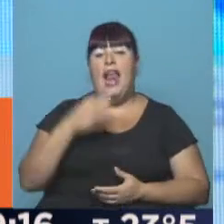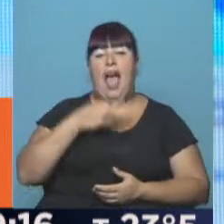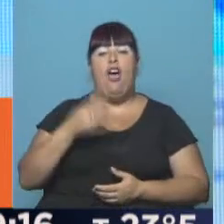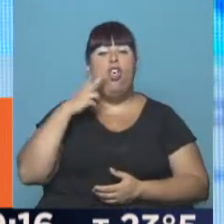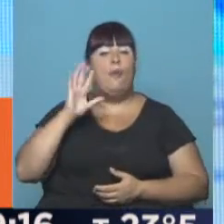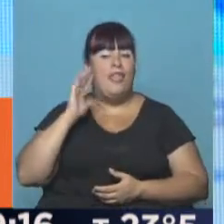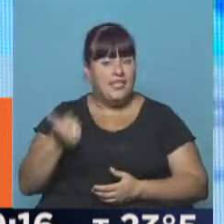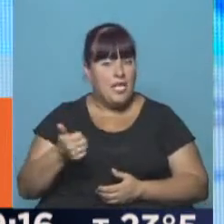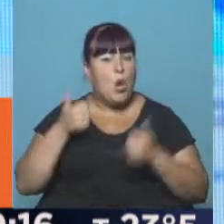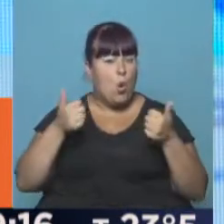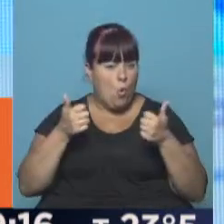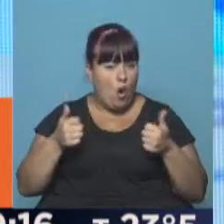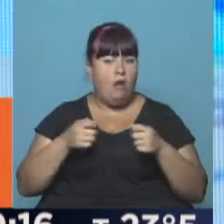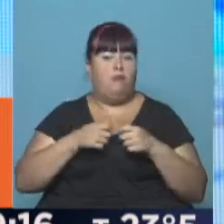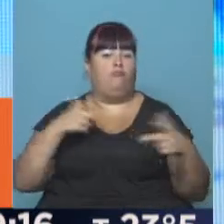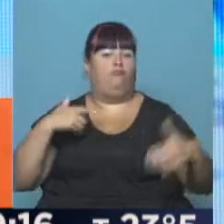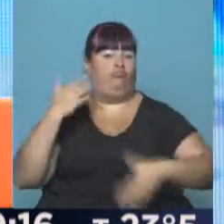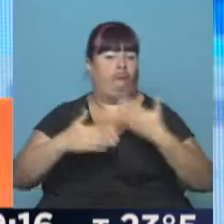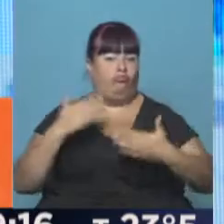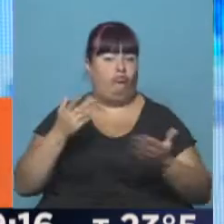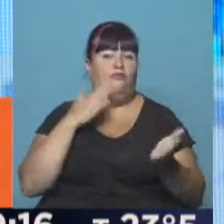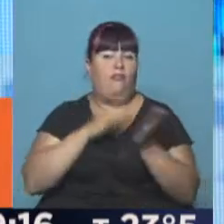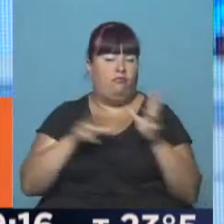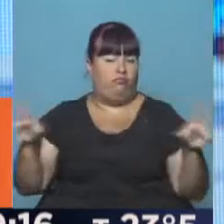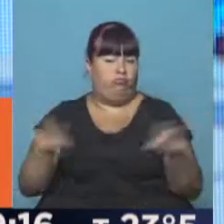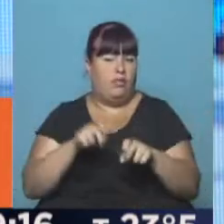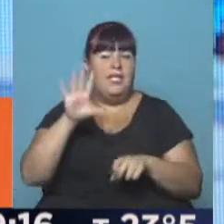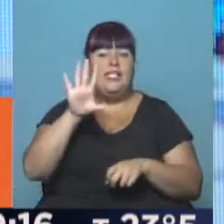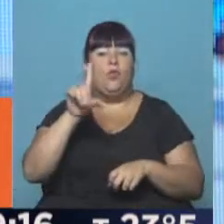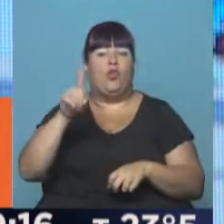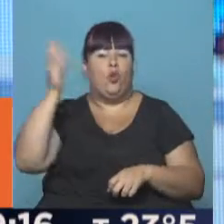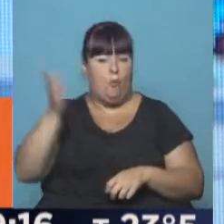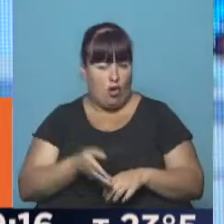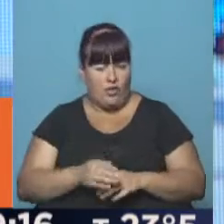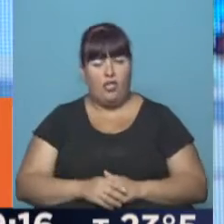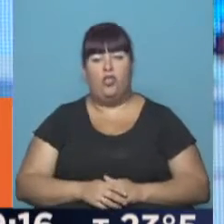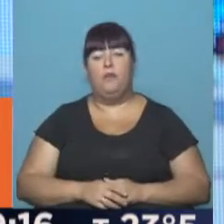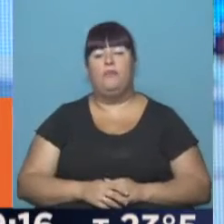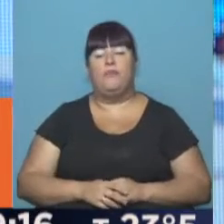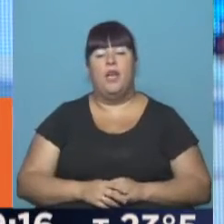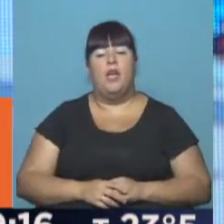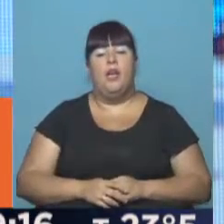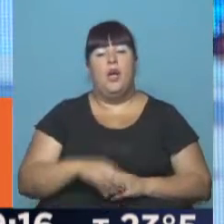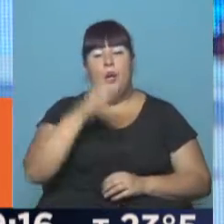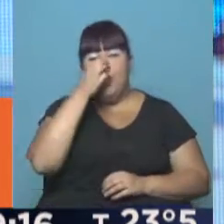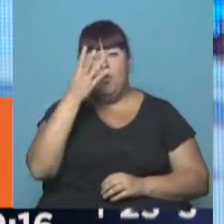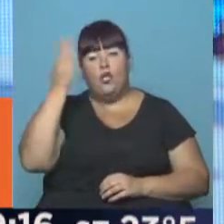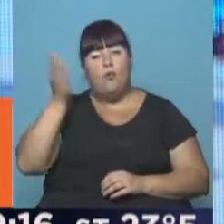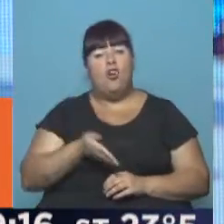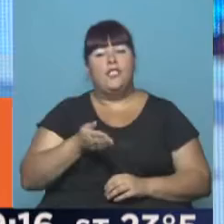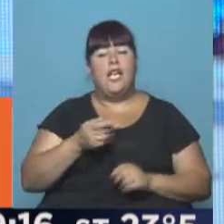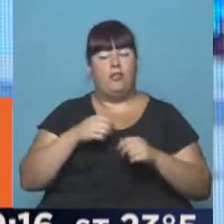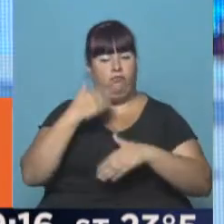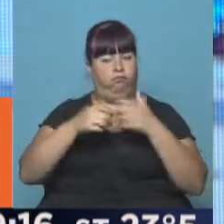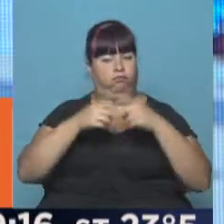2006 fue fue muy bueno el crecimiento en facturación fue del 51 por ciento con un 24 por ciento de